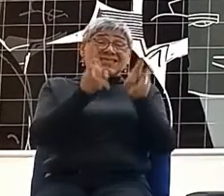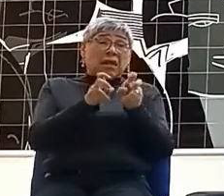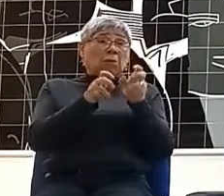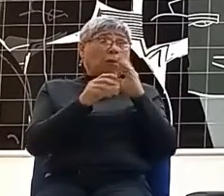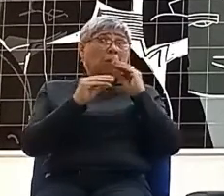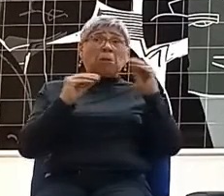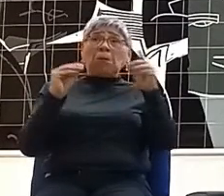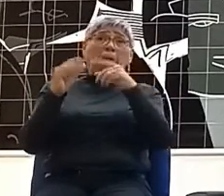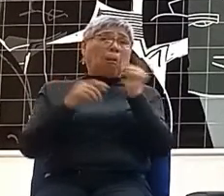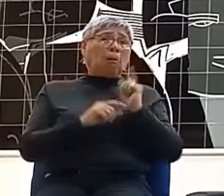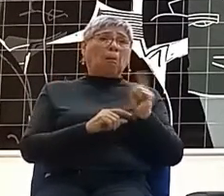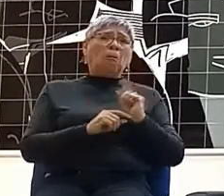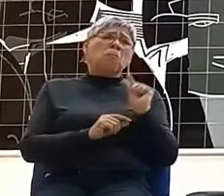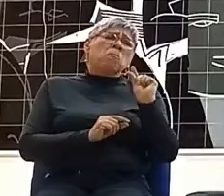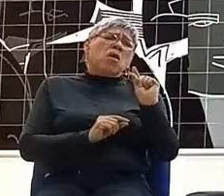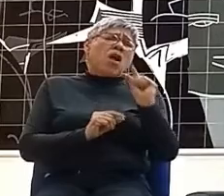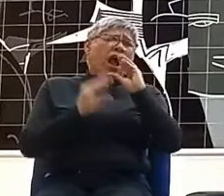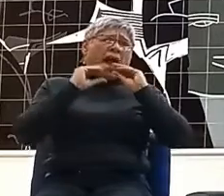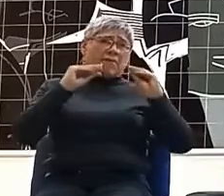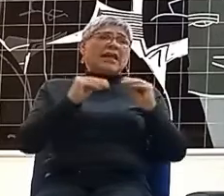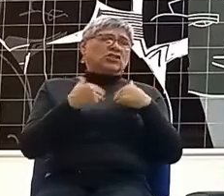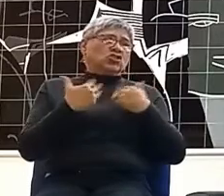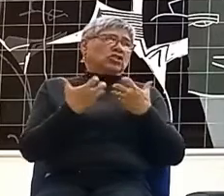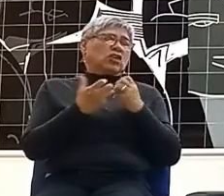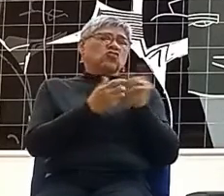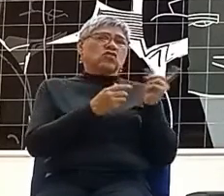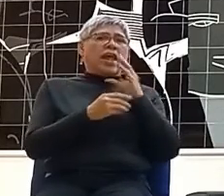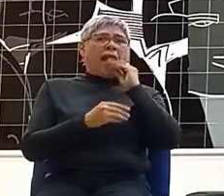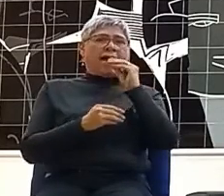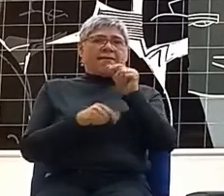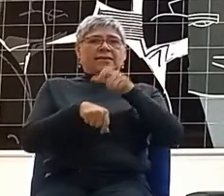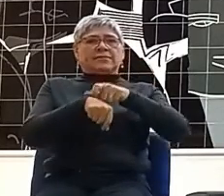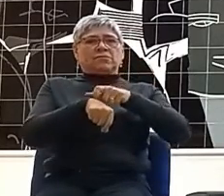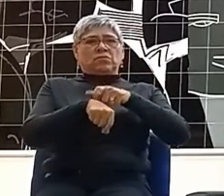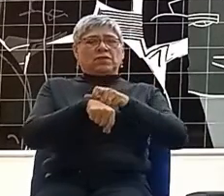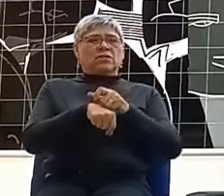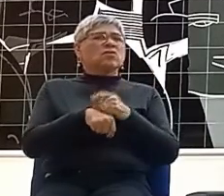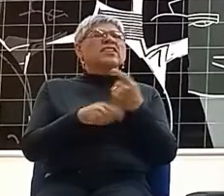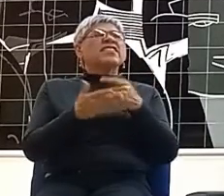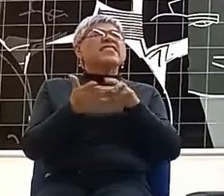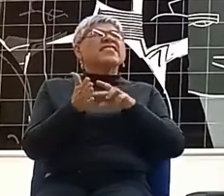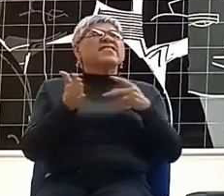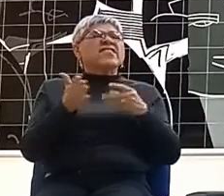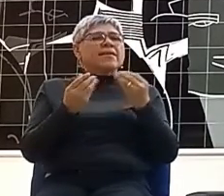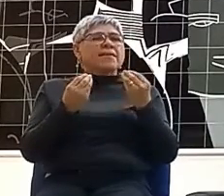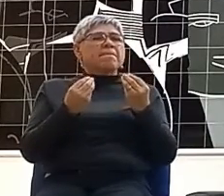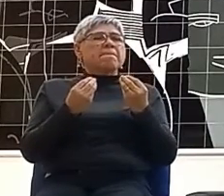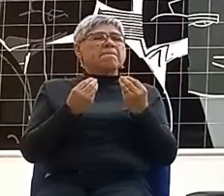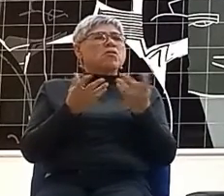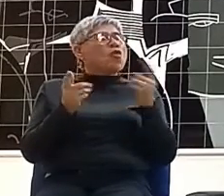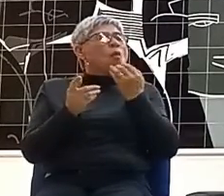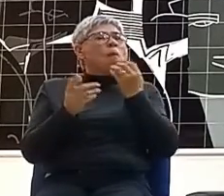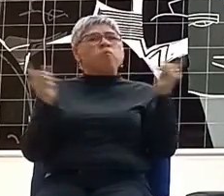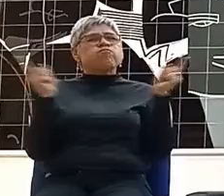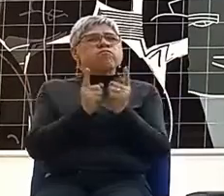hablaban. Me gustaría que nos hablaras justamente de ese primer momento. ¿Qué significa para ti? ¿Cómo lo podrías sintetizar?